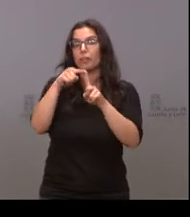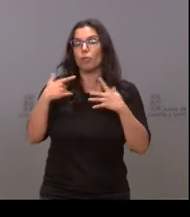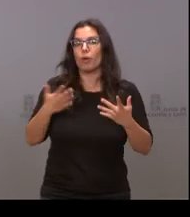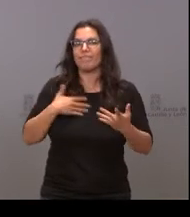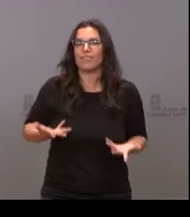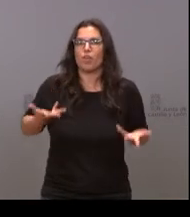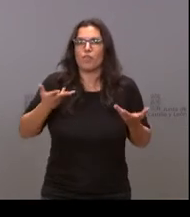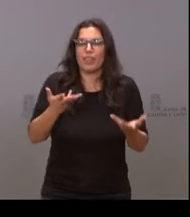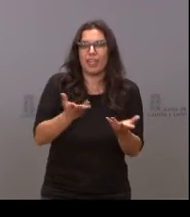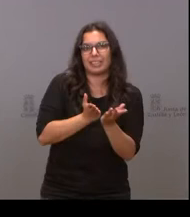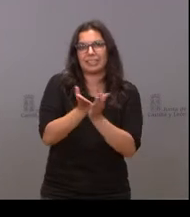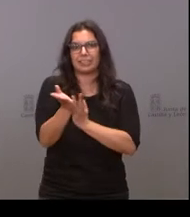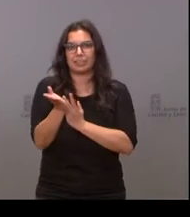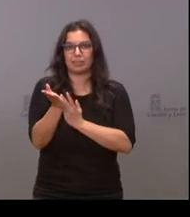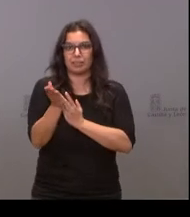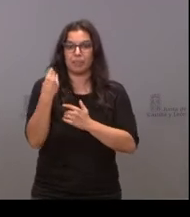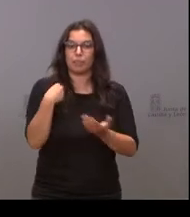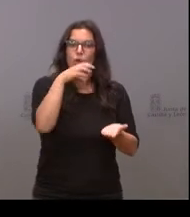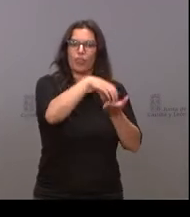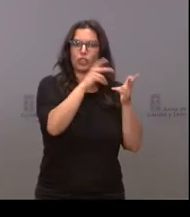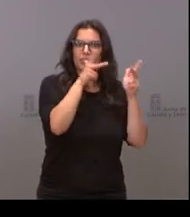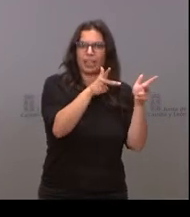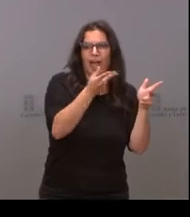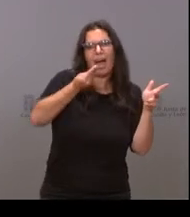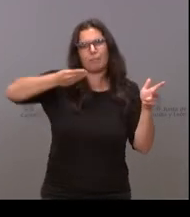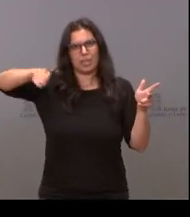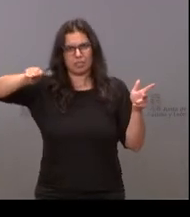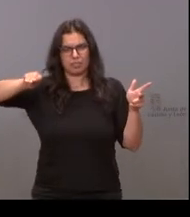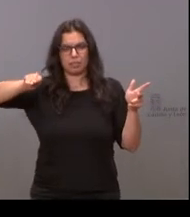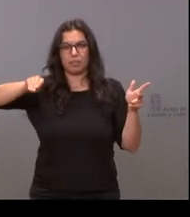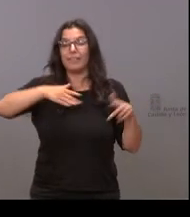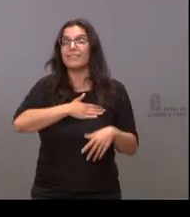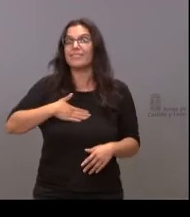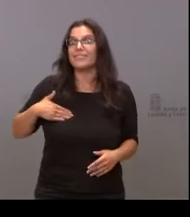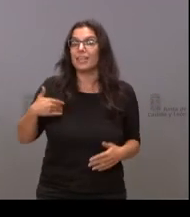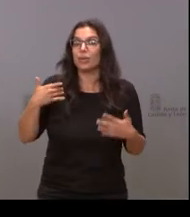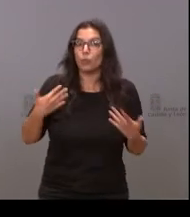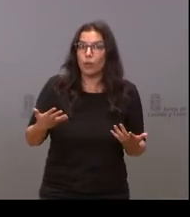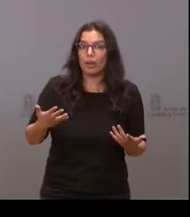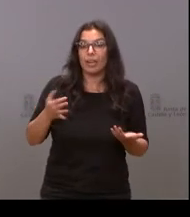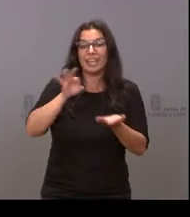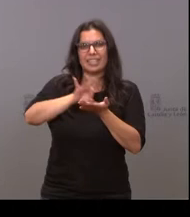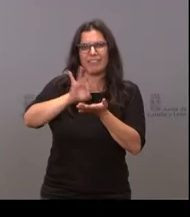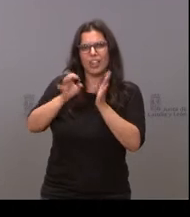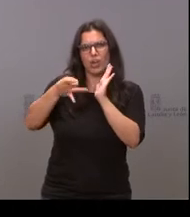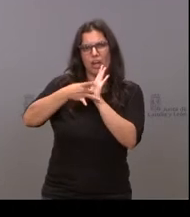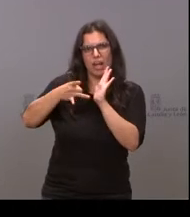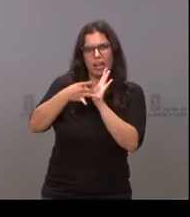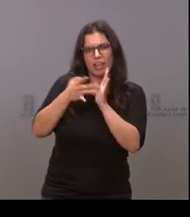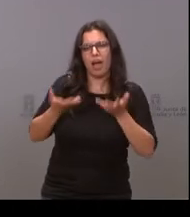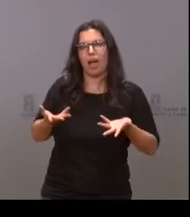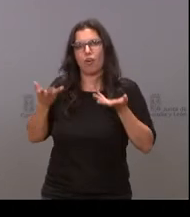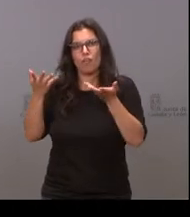que es complementaria a los centros residenciales y lo que pretende es que reciban servicios de calidad bajo un